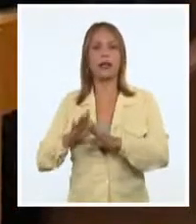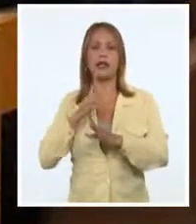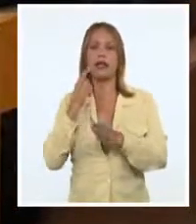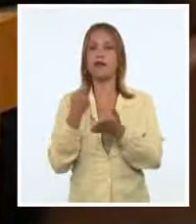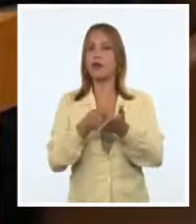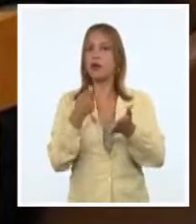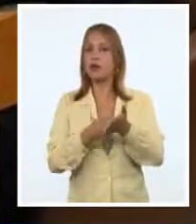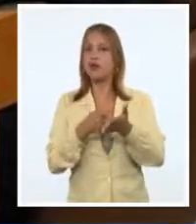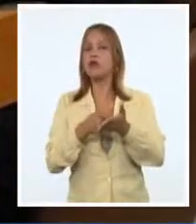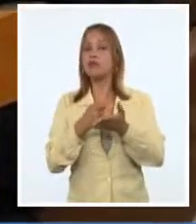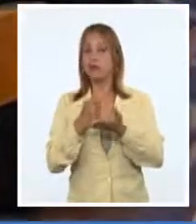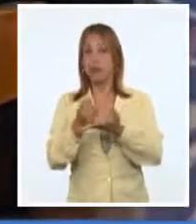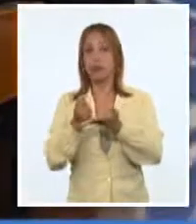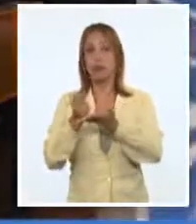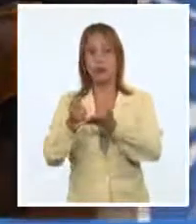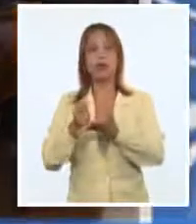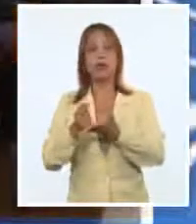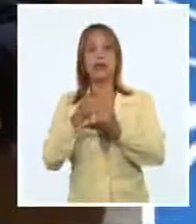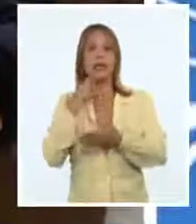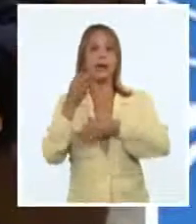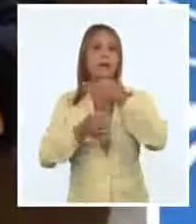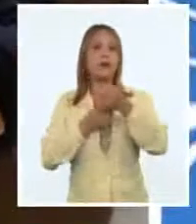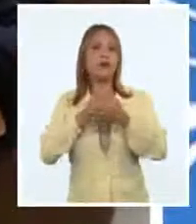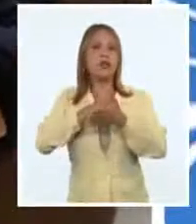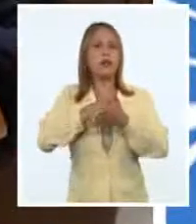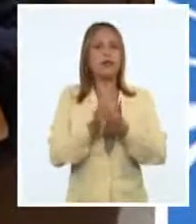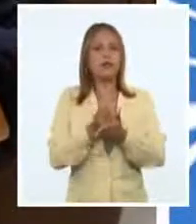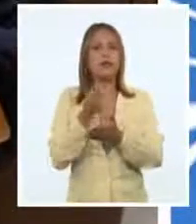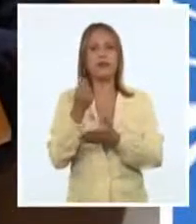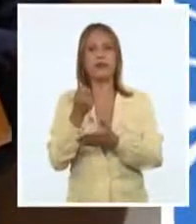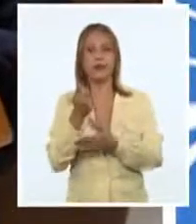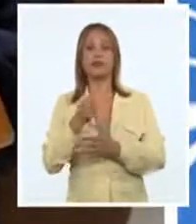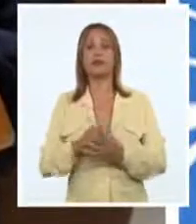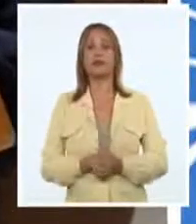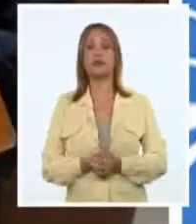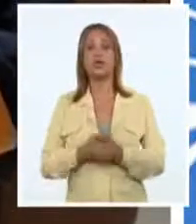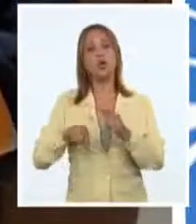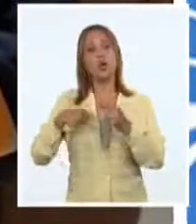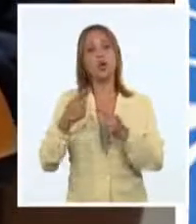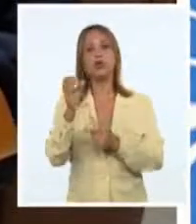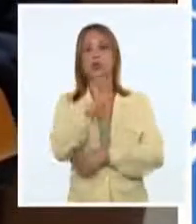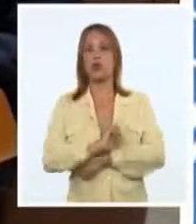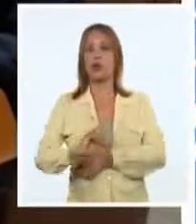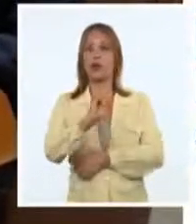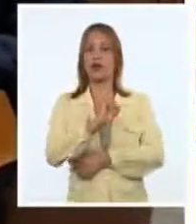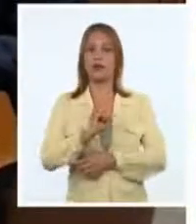organización, lo que calificó como presión financiera y boicot contra la organización.